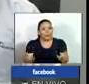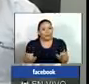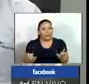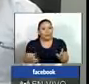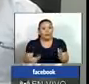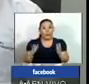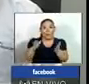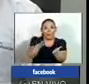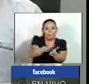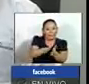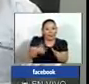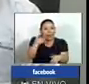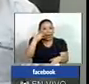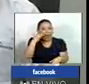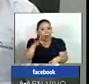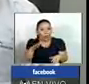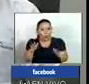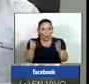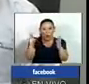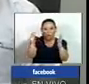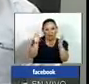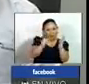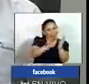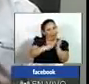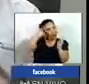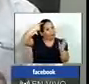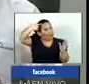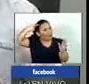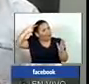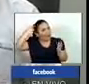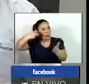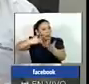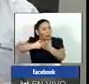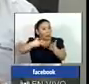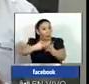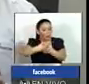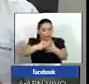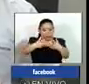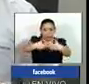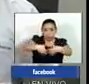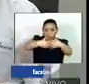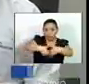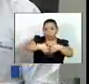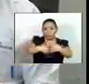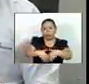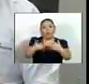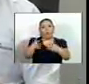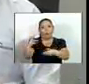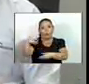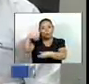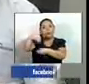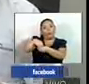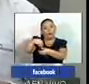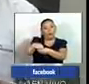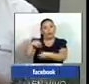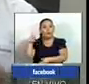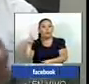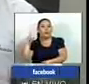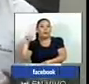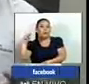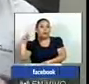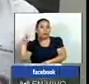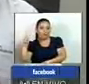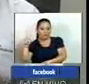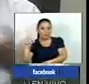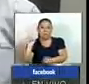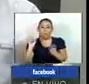huella de carbón que estamos haciendo con este producto. ¿Por qué? Porque hemos reducido el factor clínica y significa que